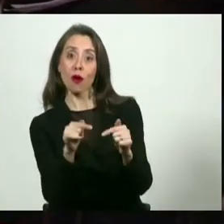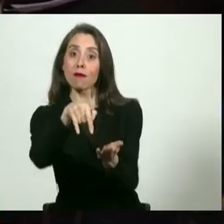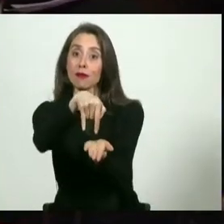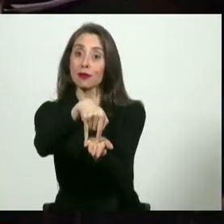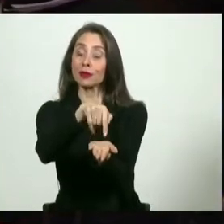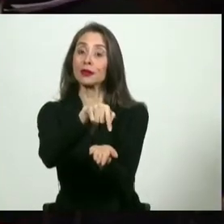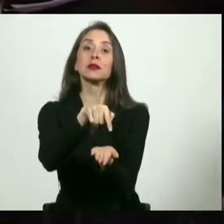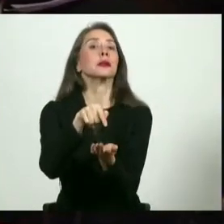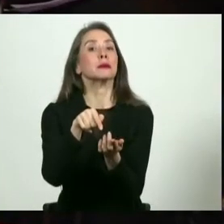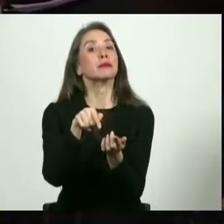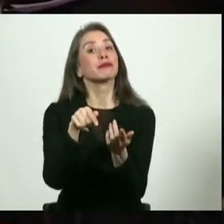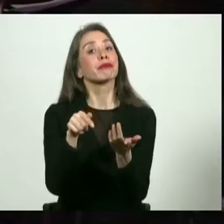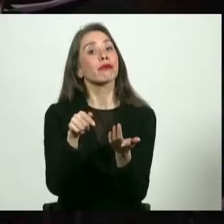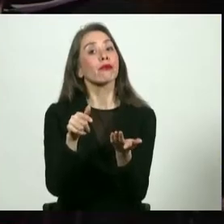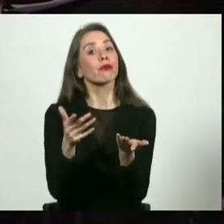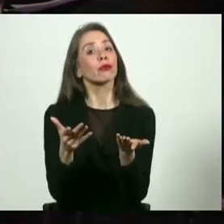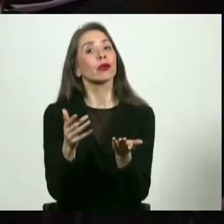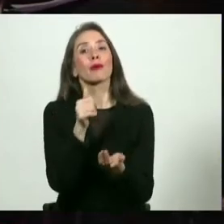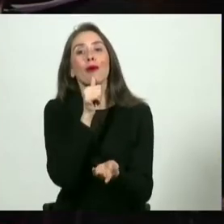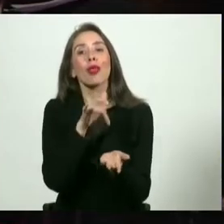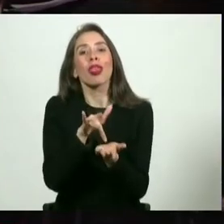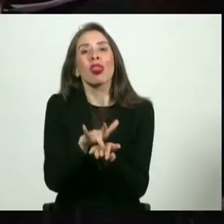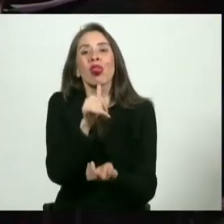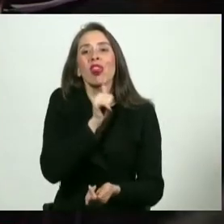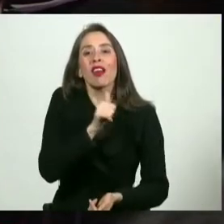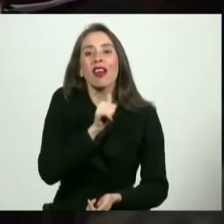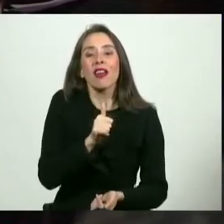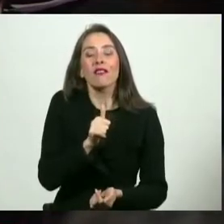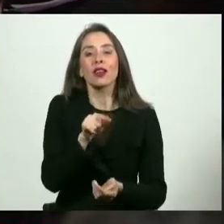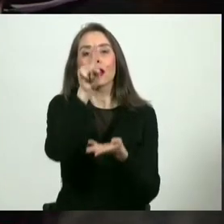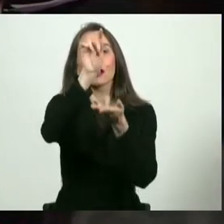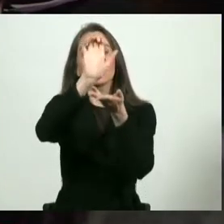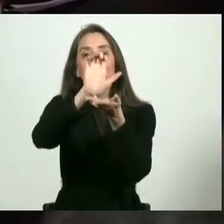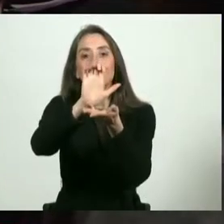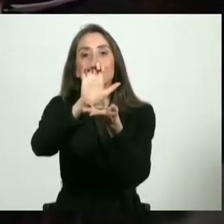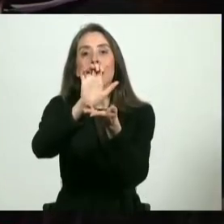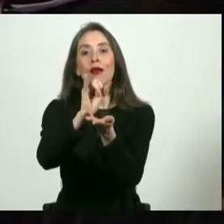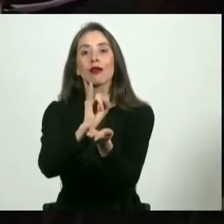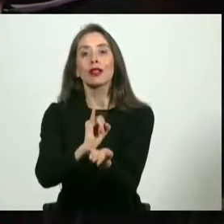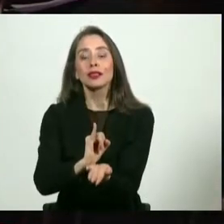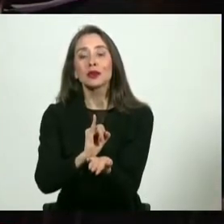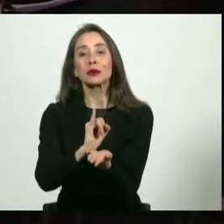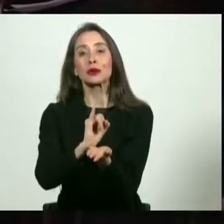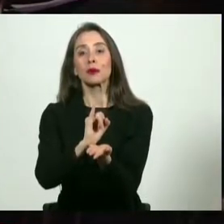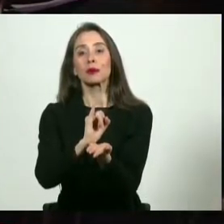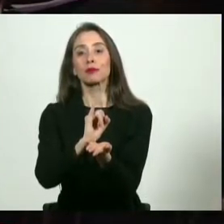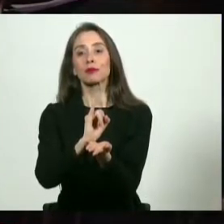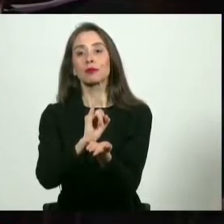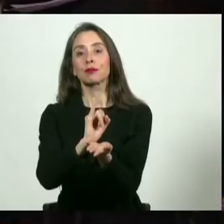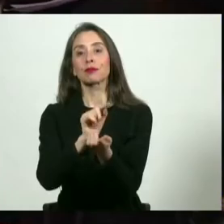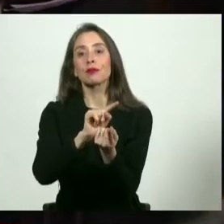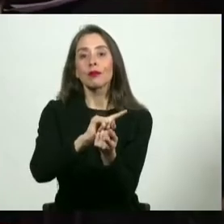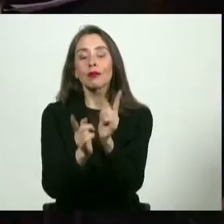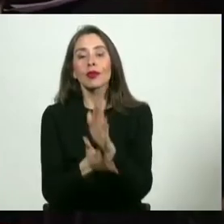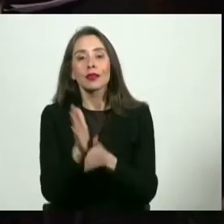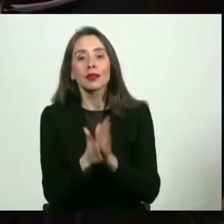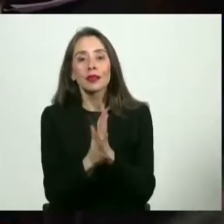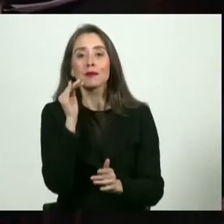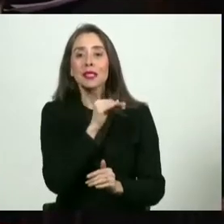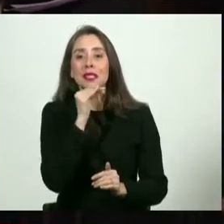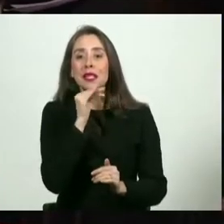una situación que yo diría estamos al debe como Estado, como institucionalidad, para acelerar